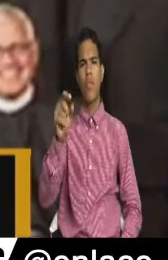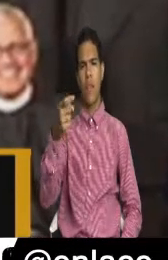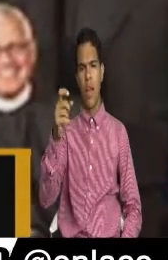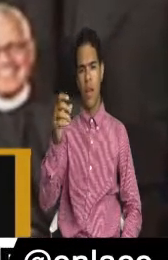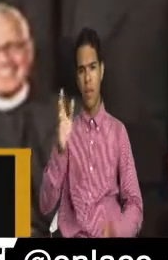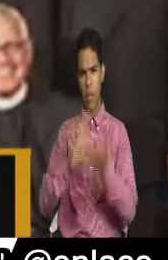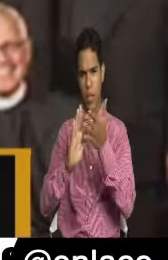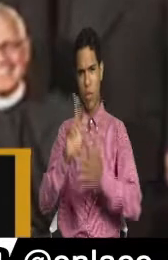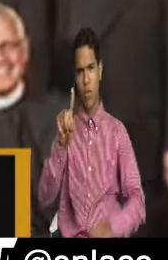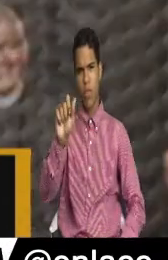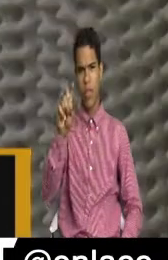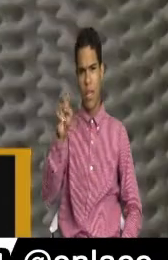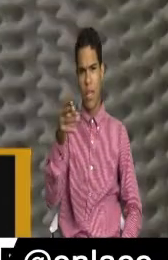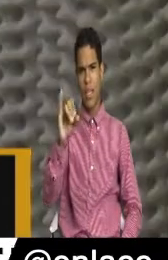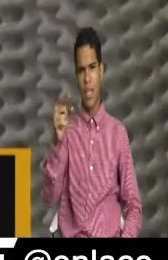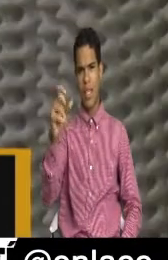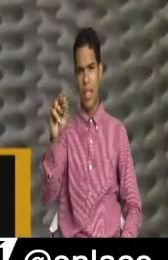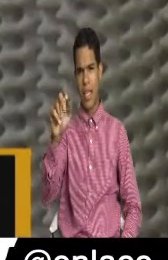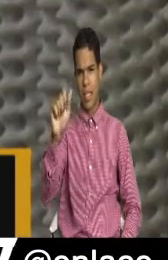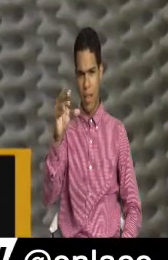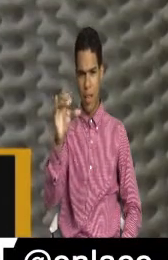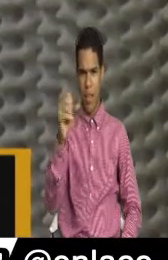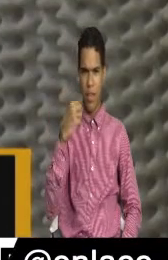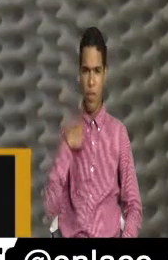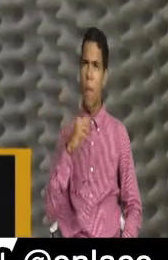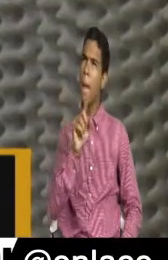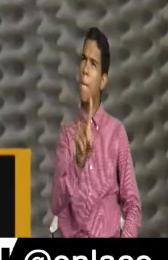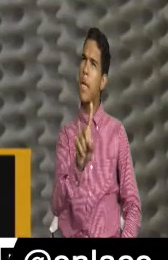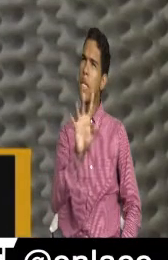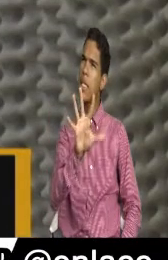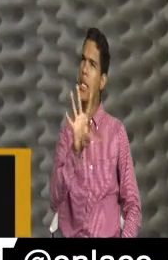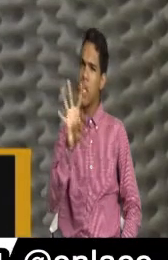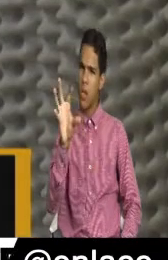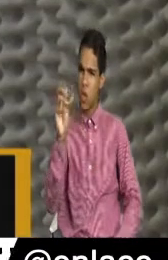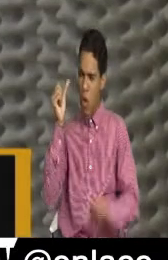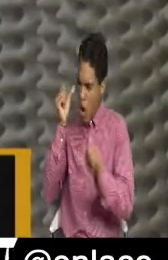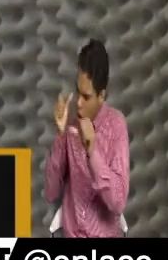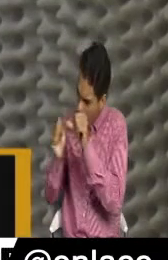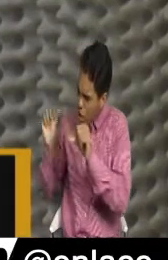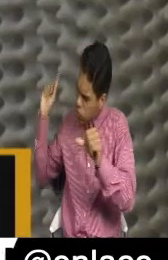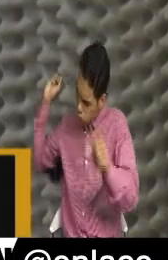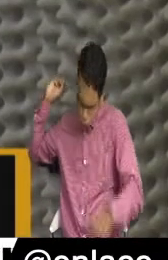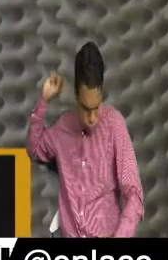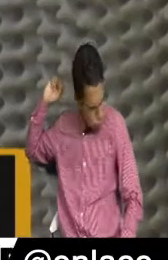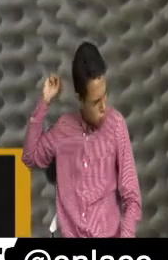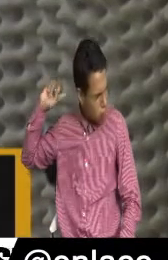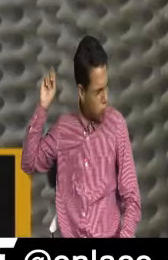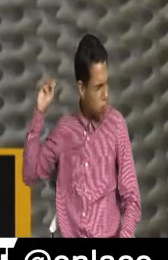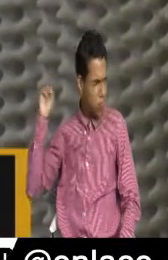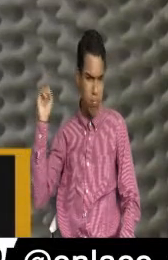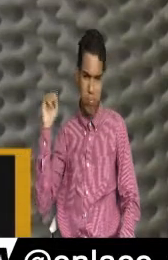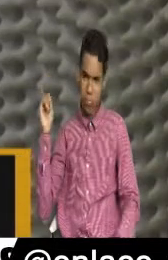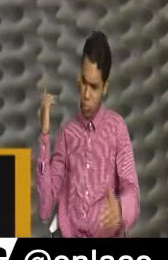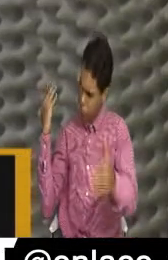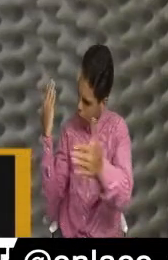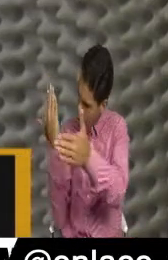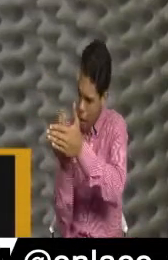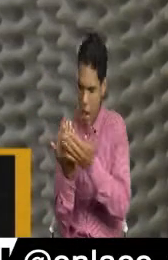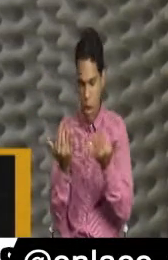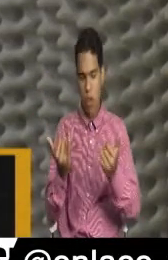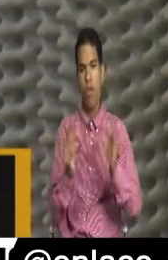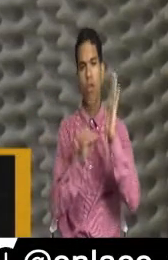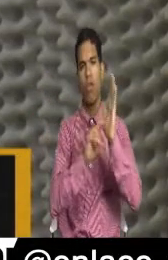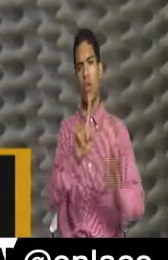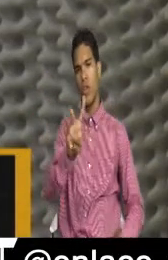Jesús desde 1540. De la tarde tendremos la Eucaristía, es el horario de las Eucaristías en la semana,